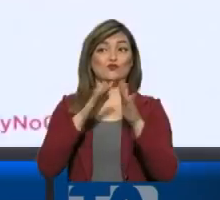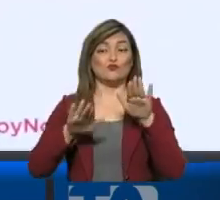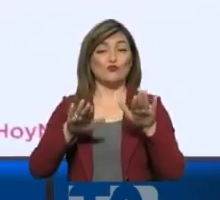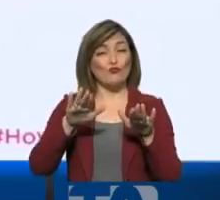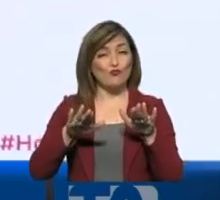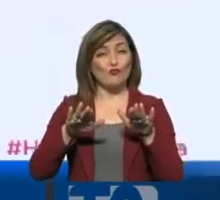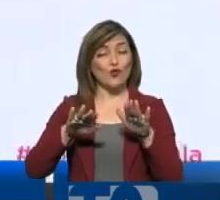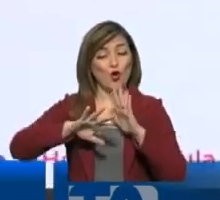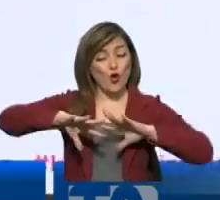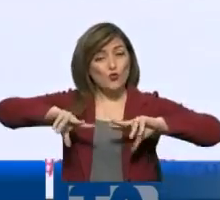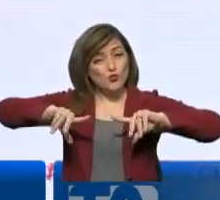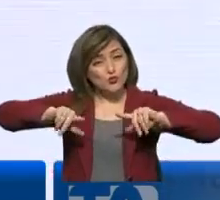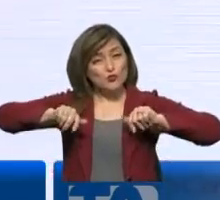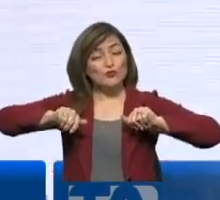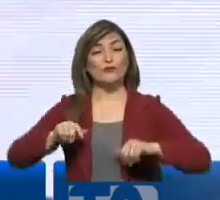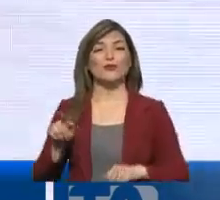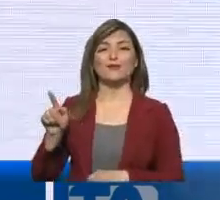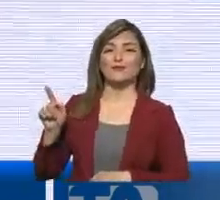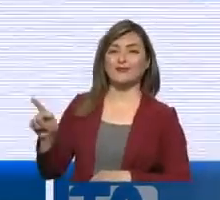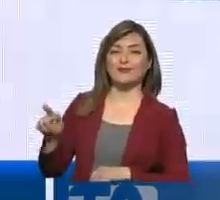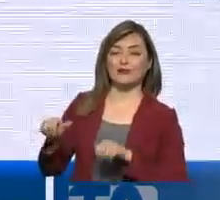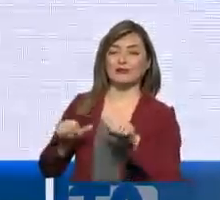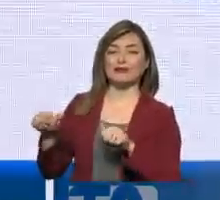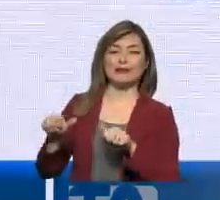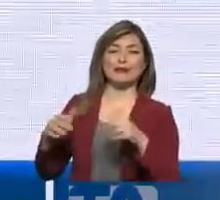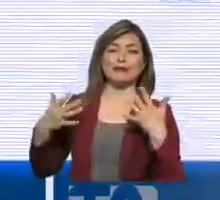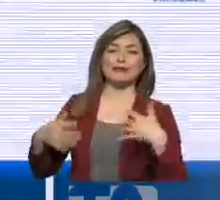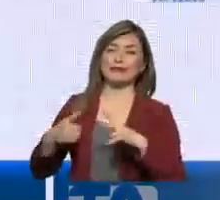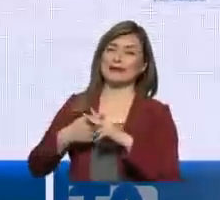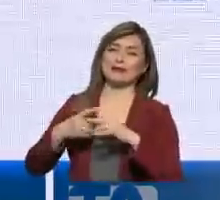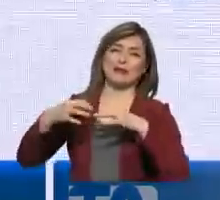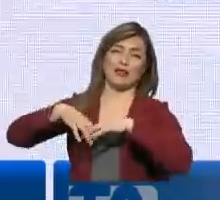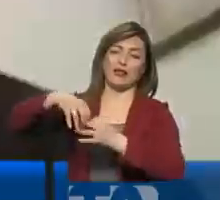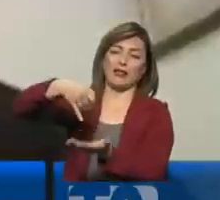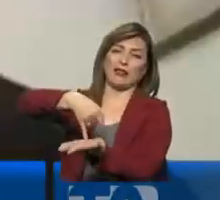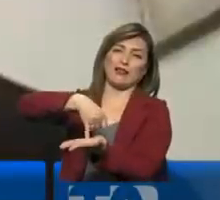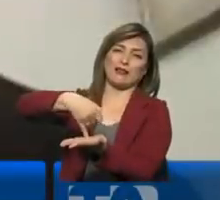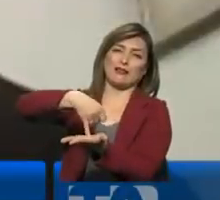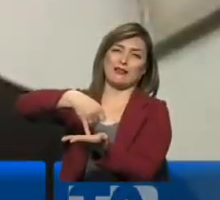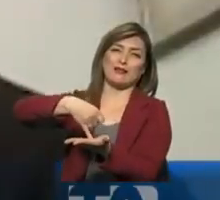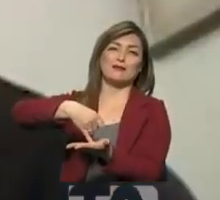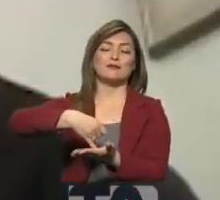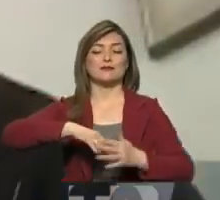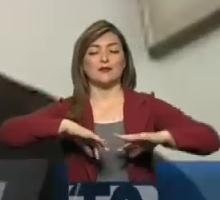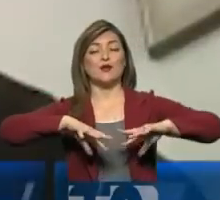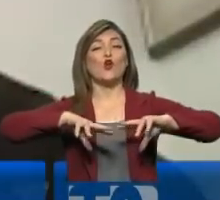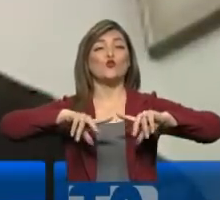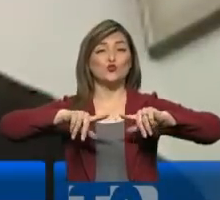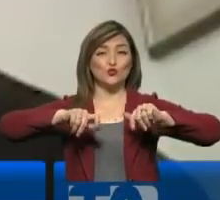supuestos actos de corrupción, es donde la administración de Yunda empezó a tambalear. Con la corrupción